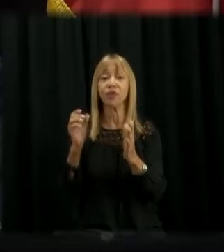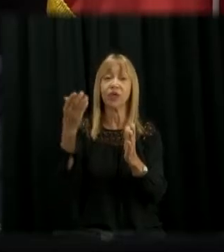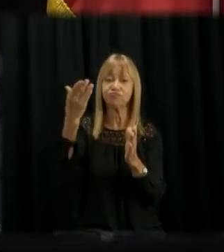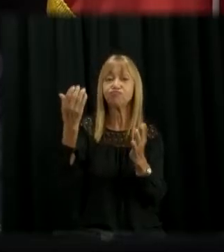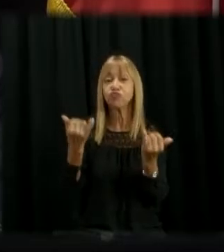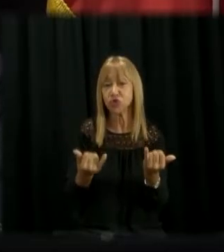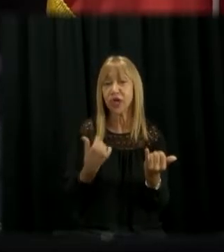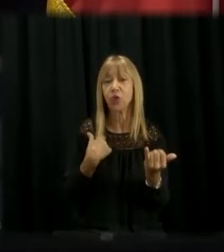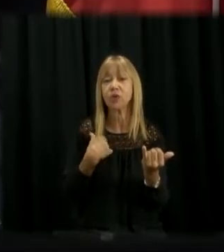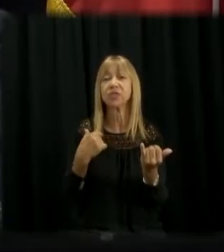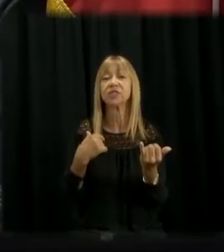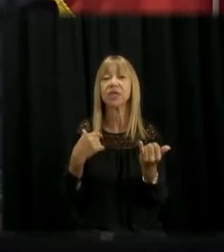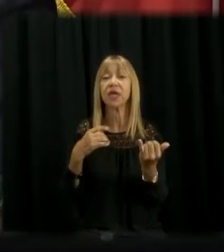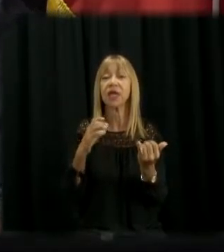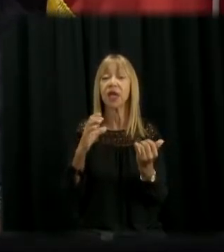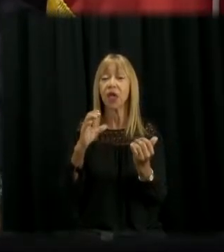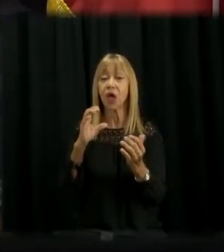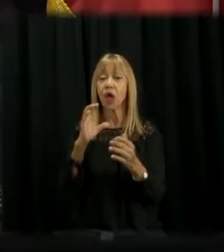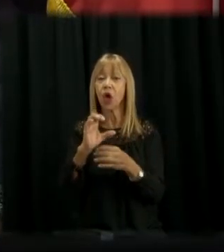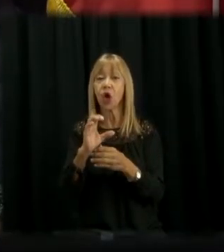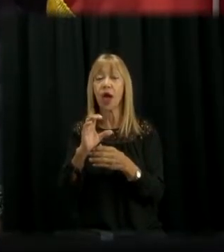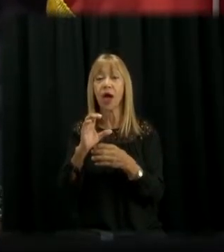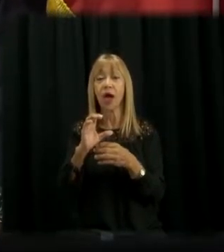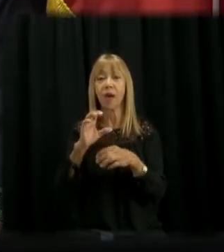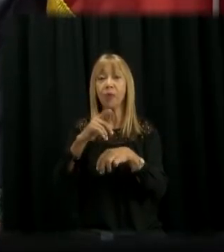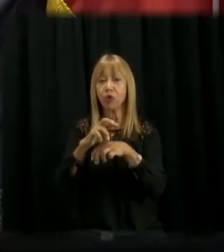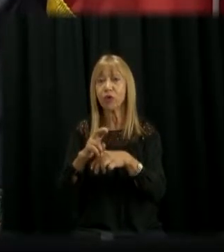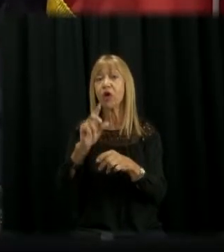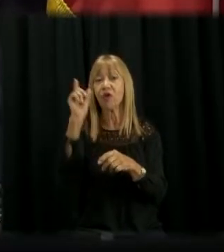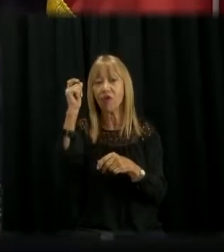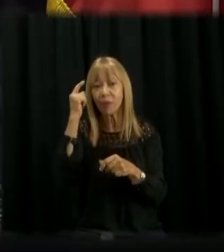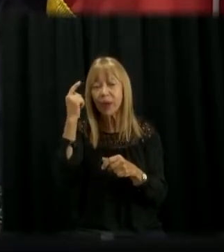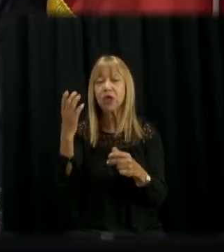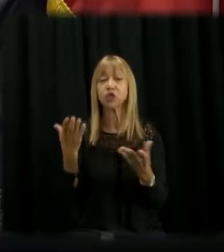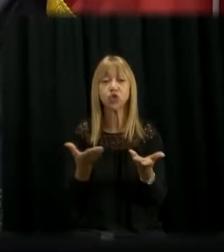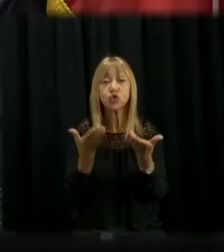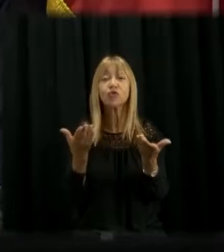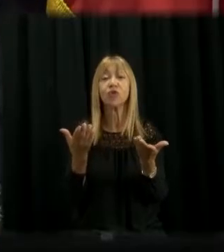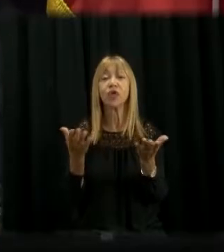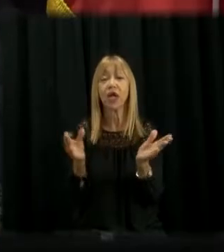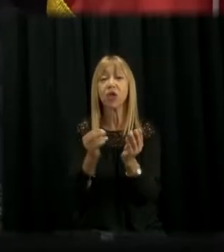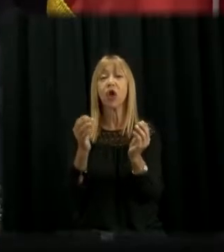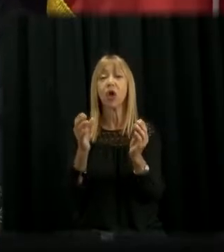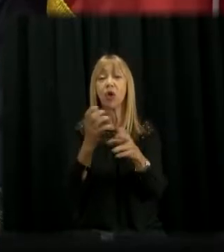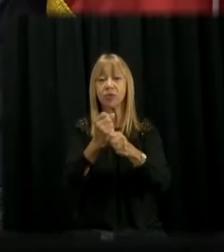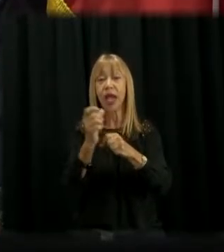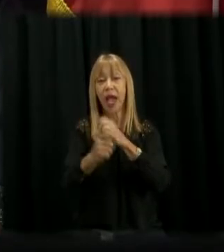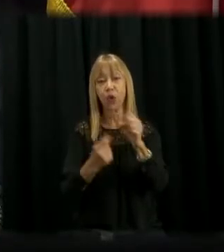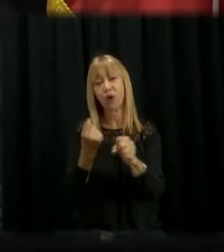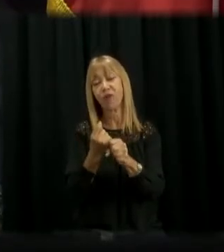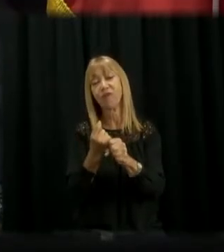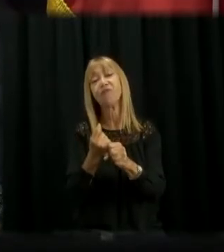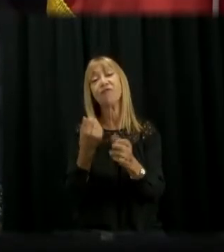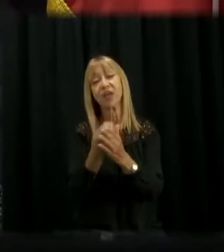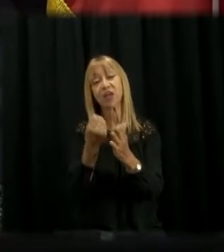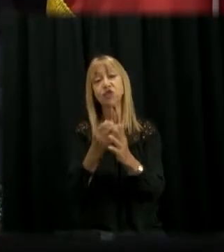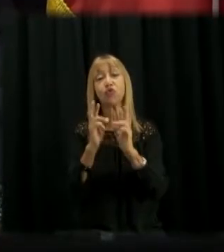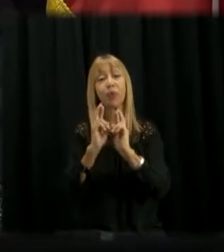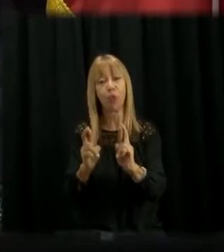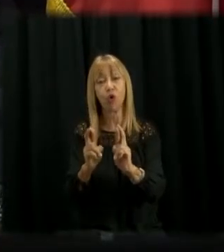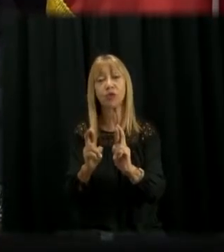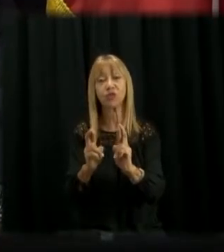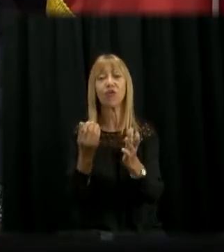que tenemos hoy, que es el esfuerzo del ELA al dar sus reportes